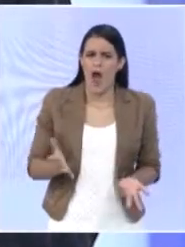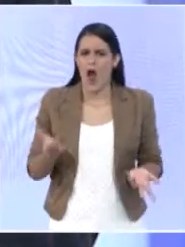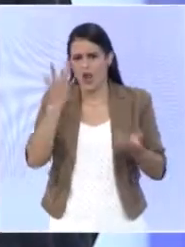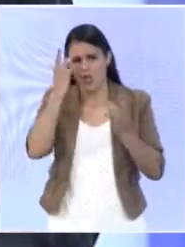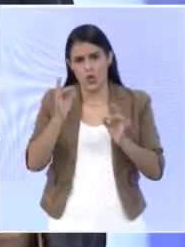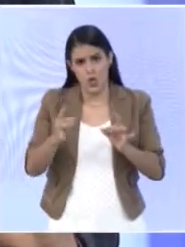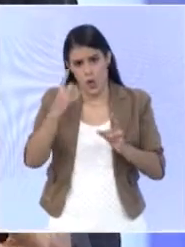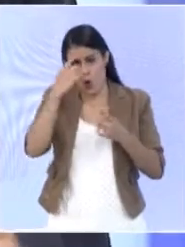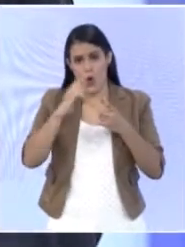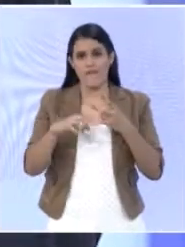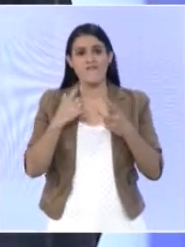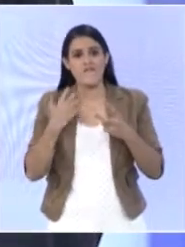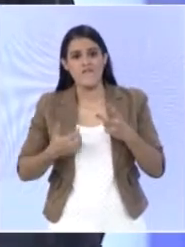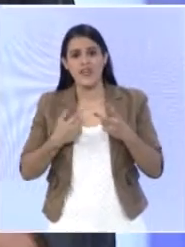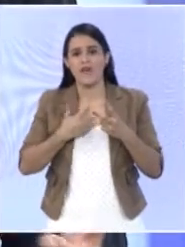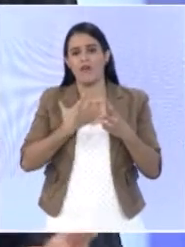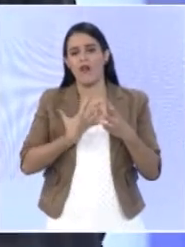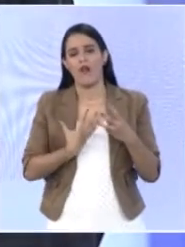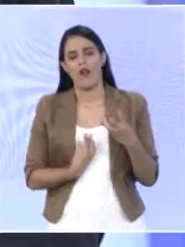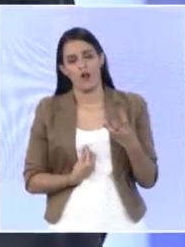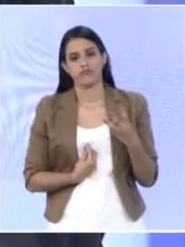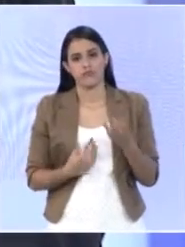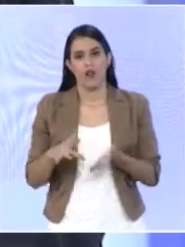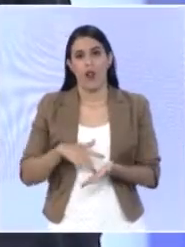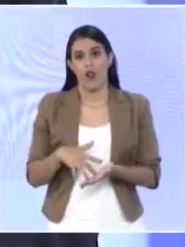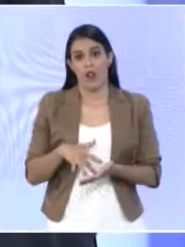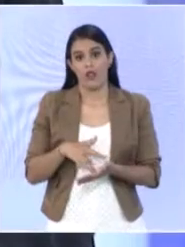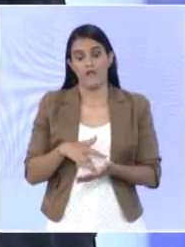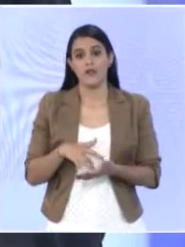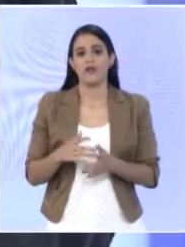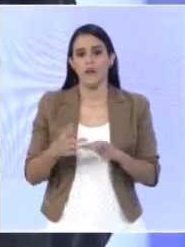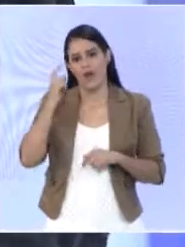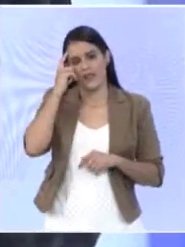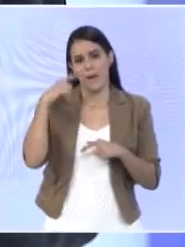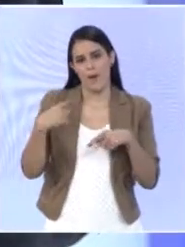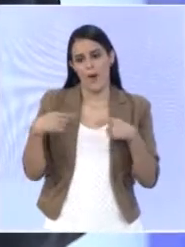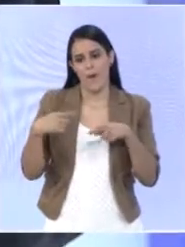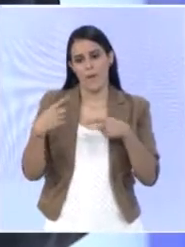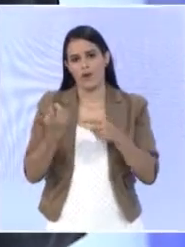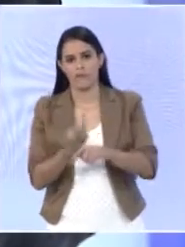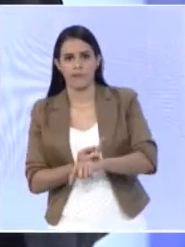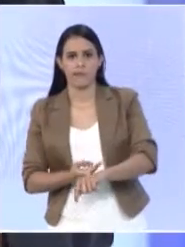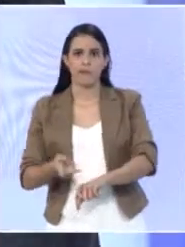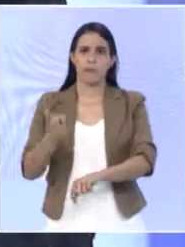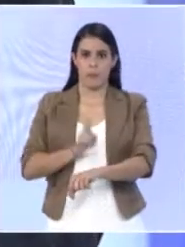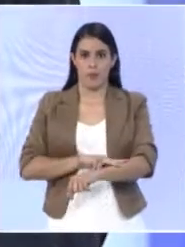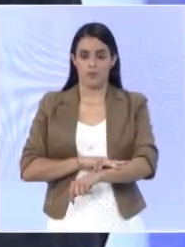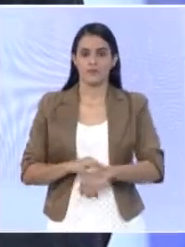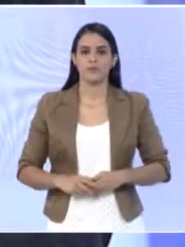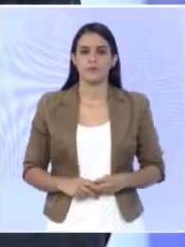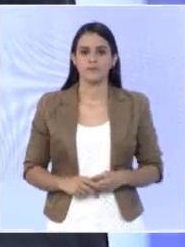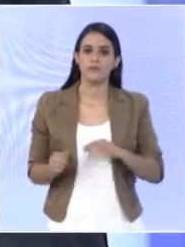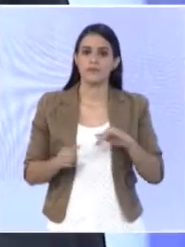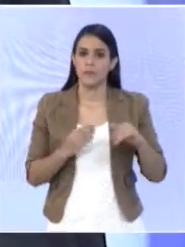decaimiento mucha debilidad y con el transcurso de los días bueno esos síntomas se van agravando y